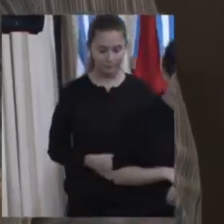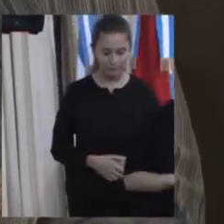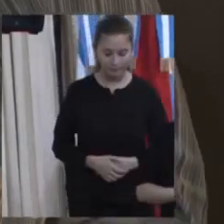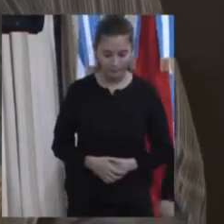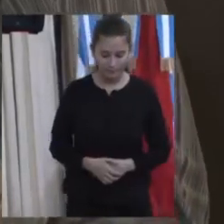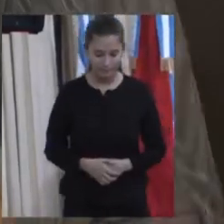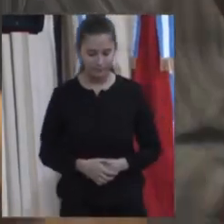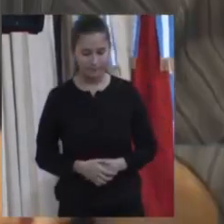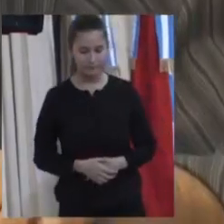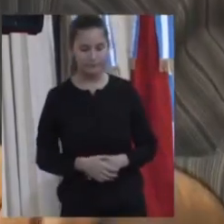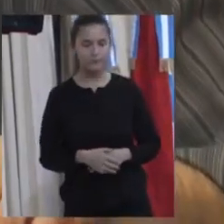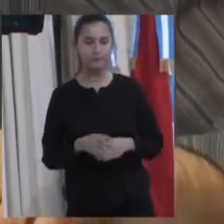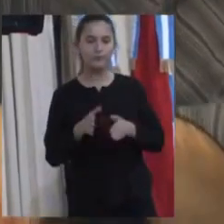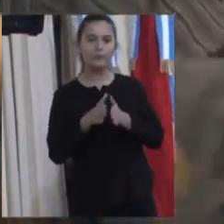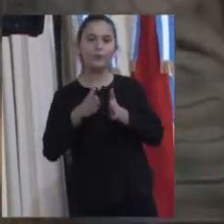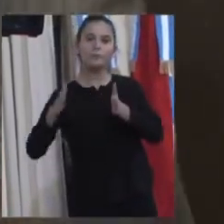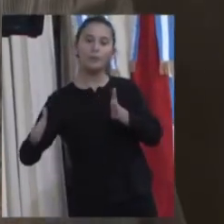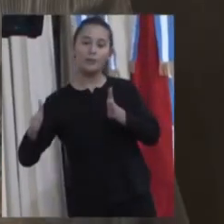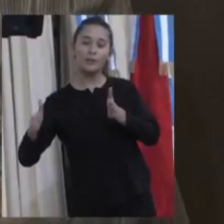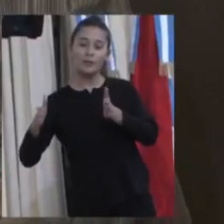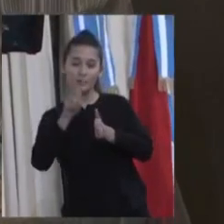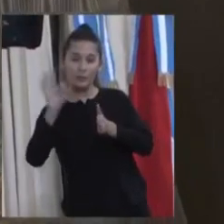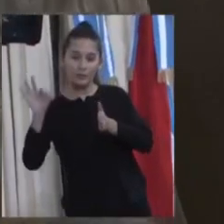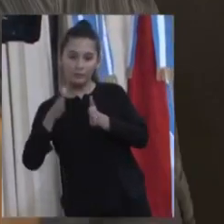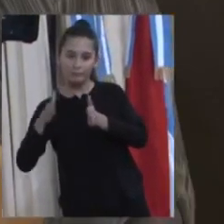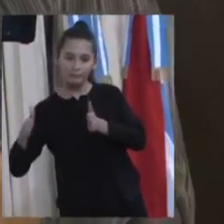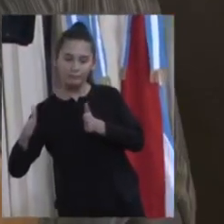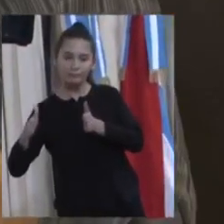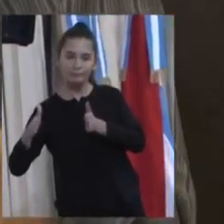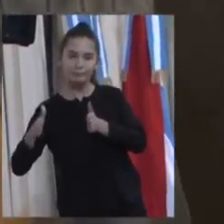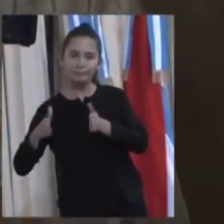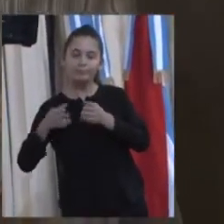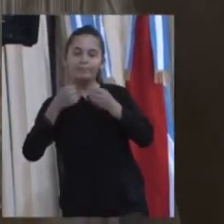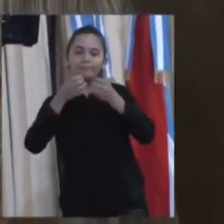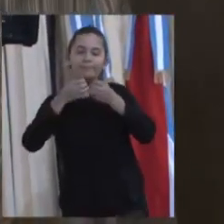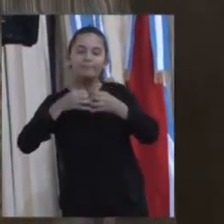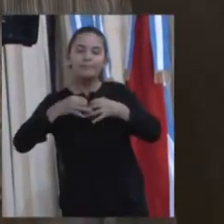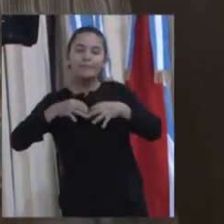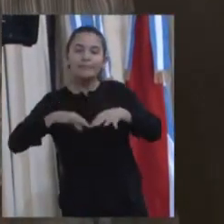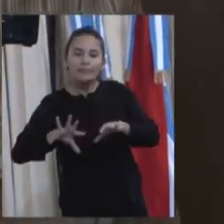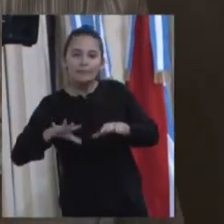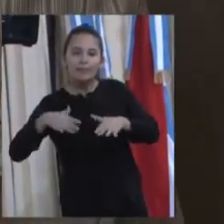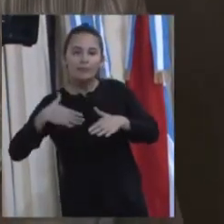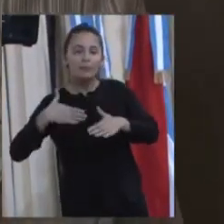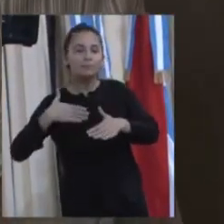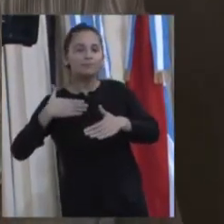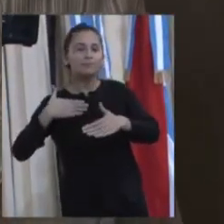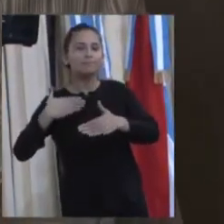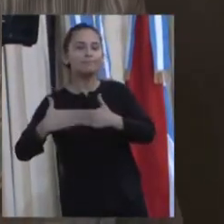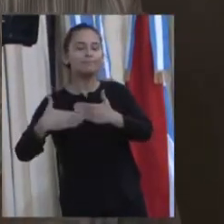de mitad del siglo XX comenzamos a ver un